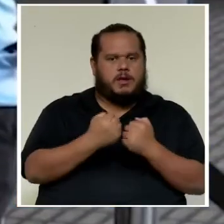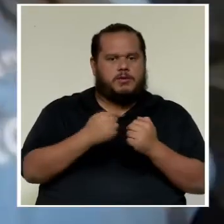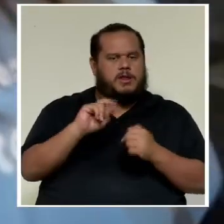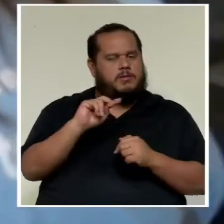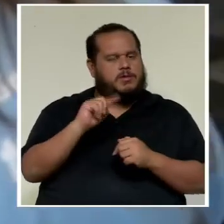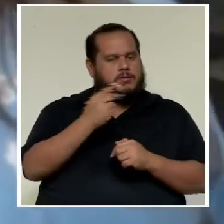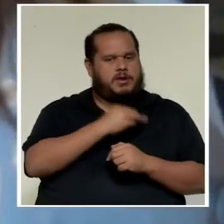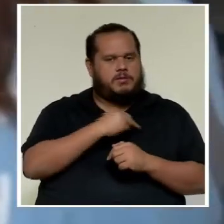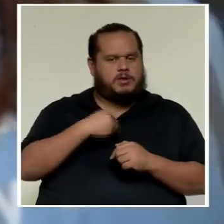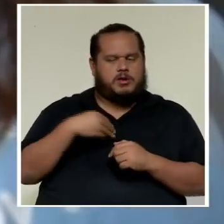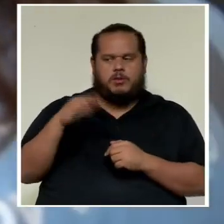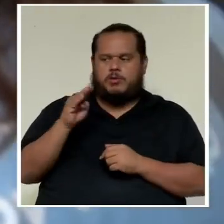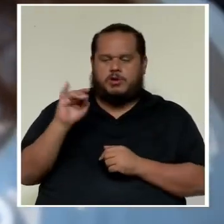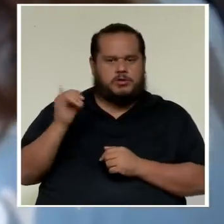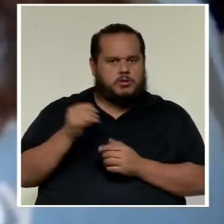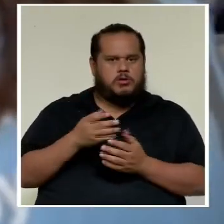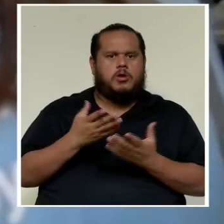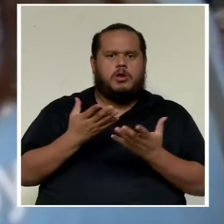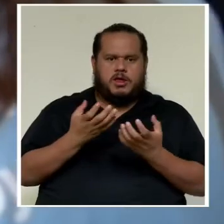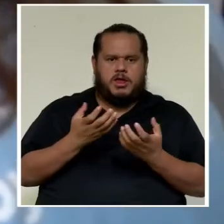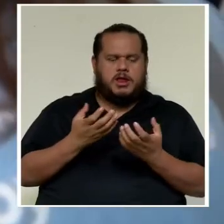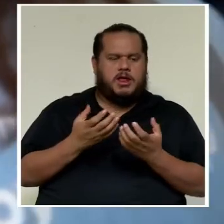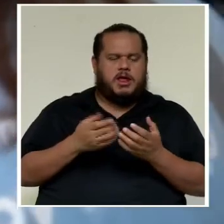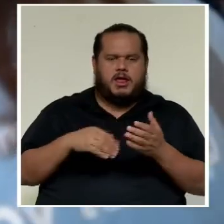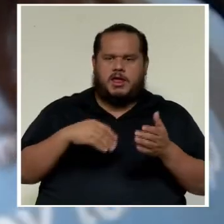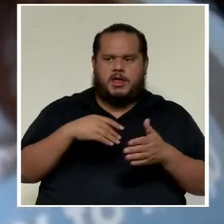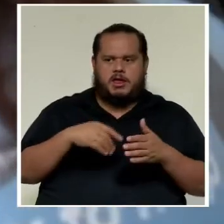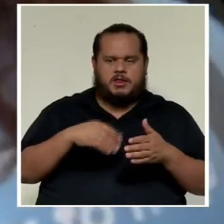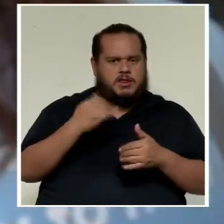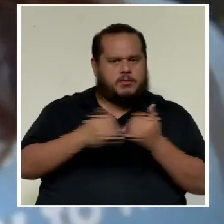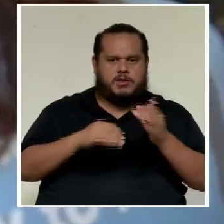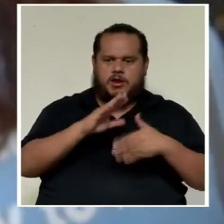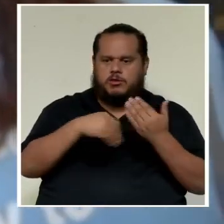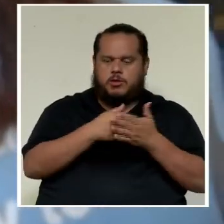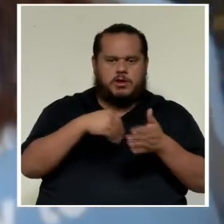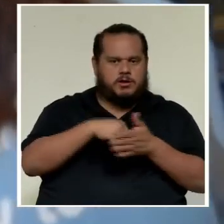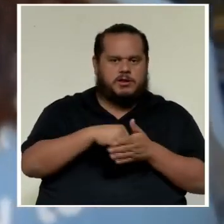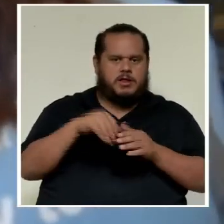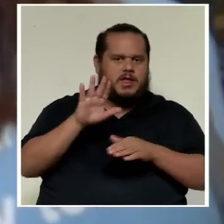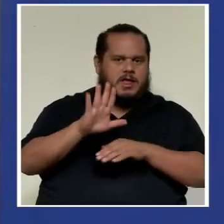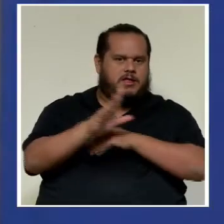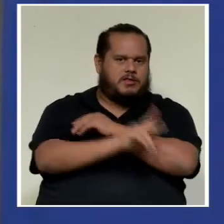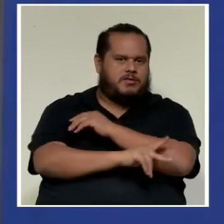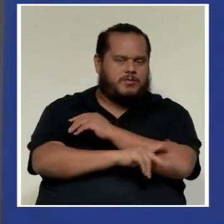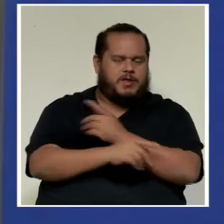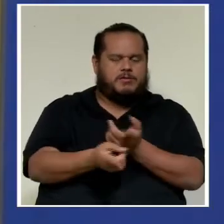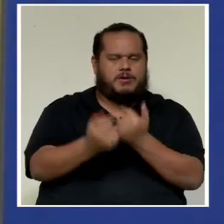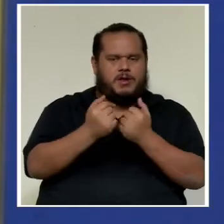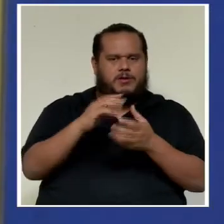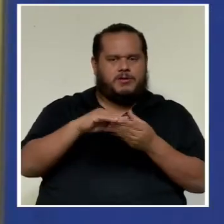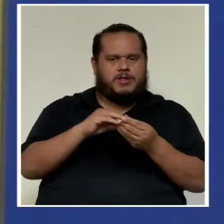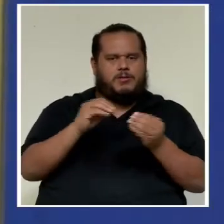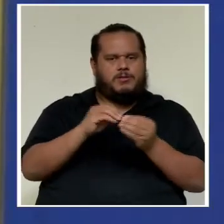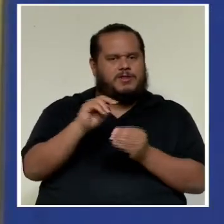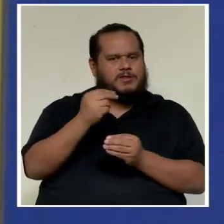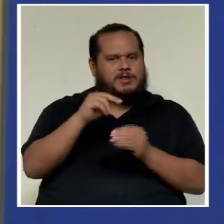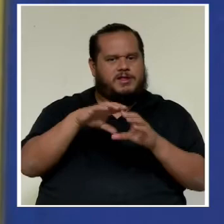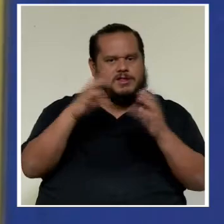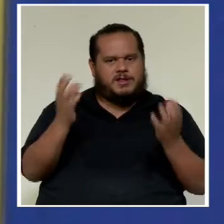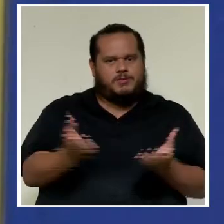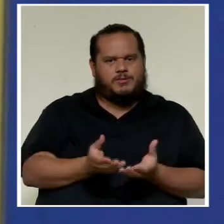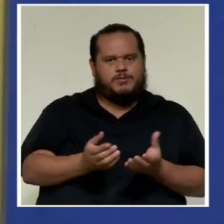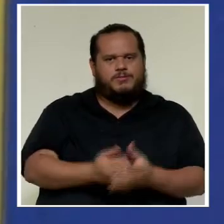ministro Boris Johnson planea levantar todas las restricciones en su país. Al volver le contamos estas y otras noticias del mundo.